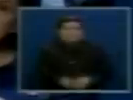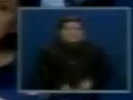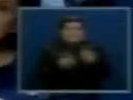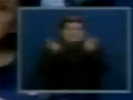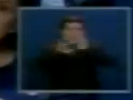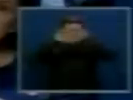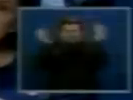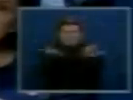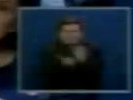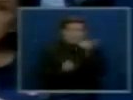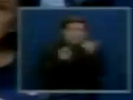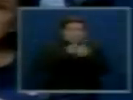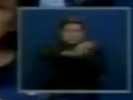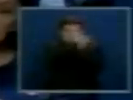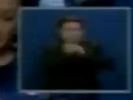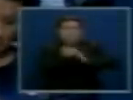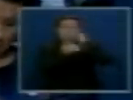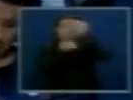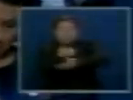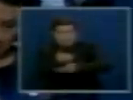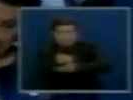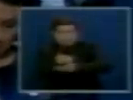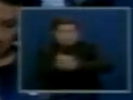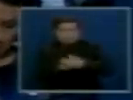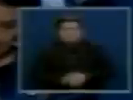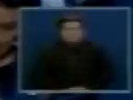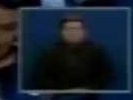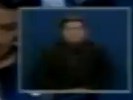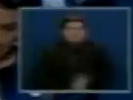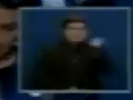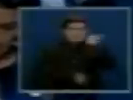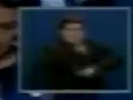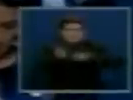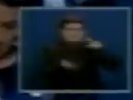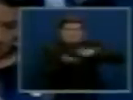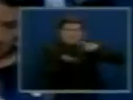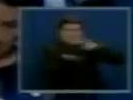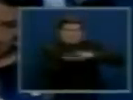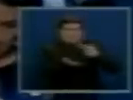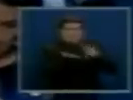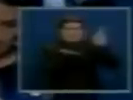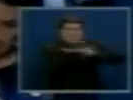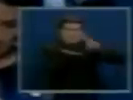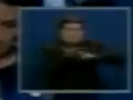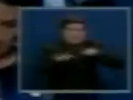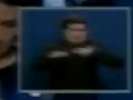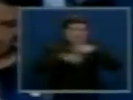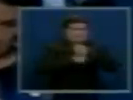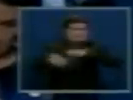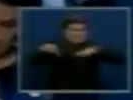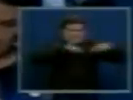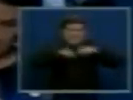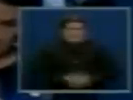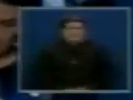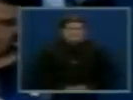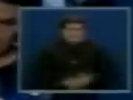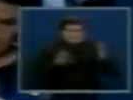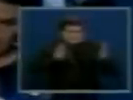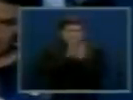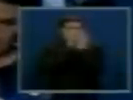otras modificaciones vendrán después. Para combatir el déficit fiscal, hemos realizado acciones de contención del gasto